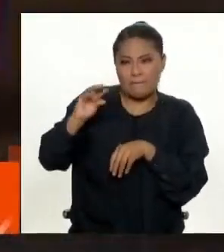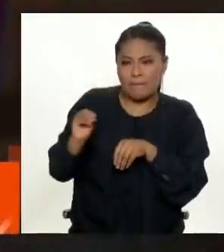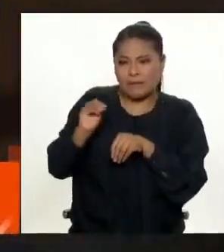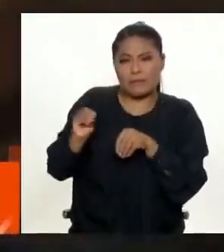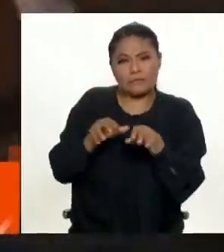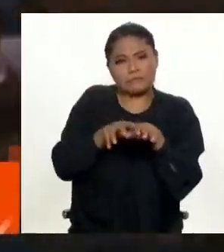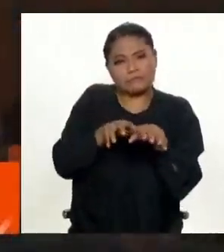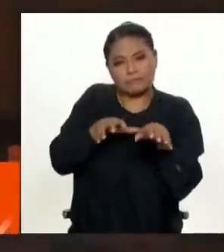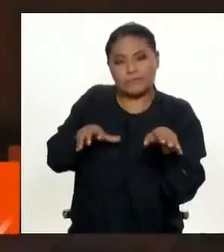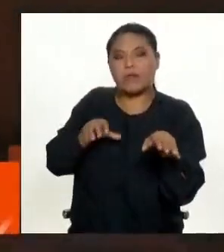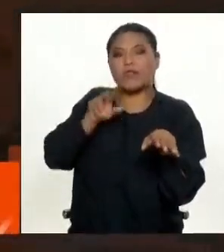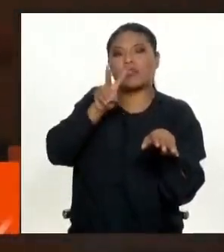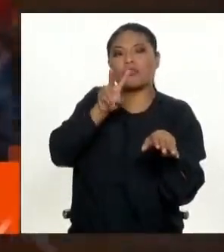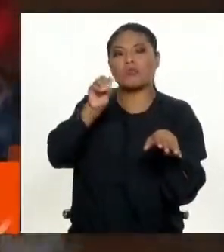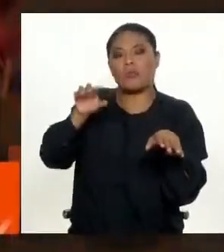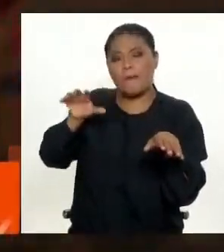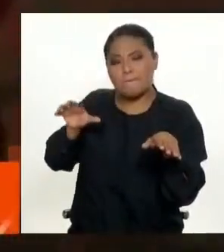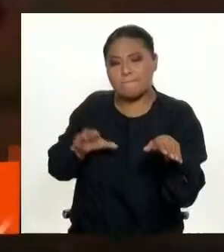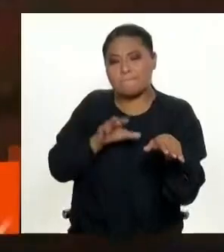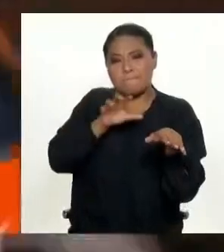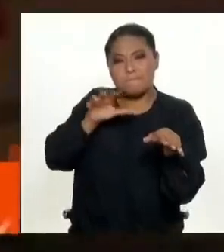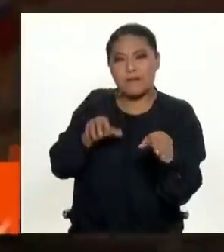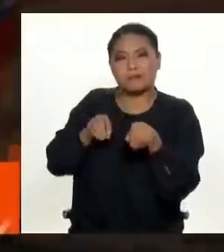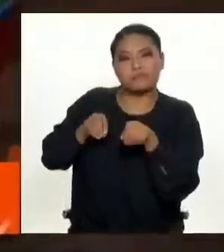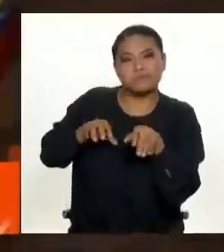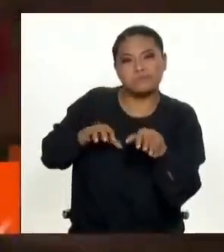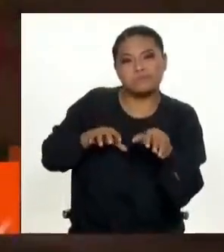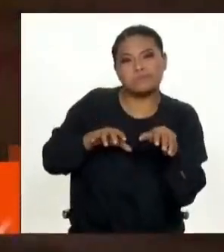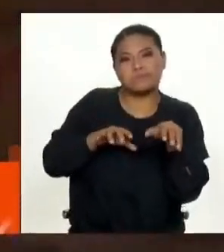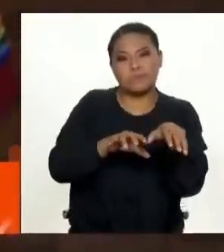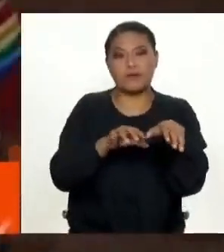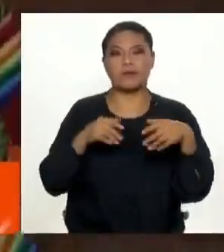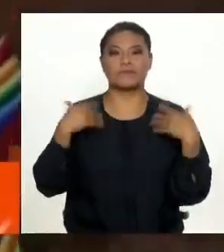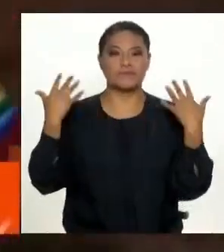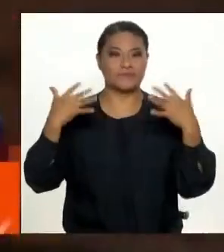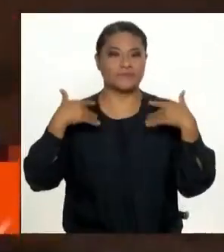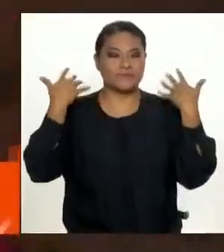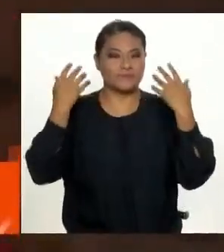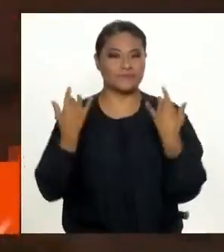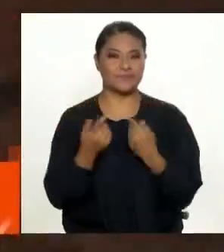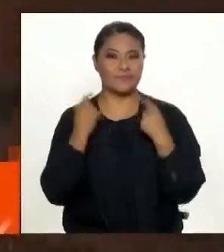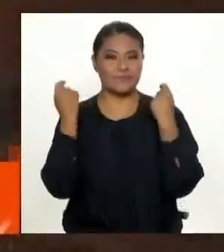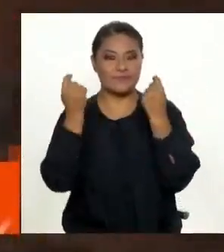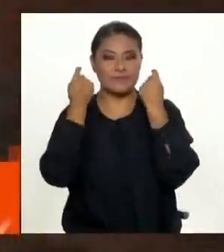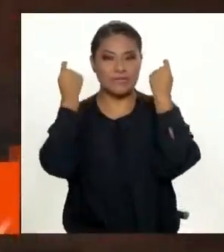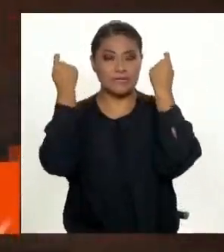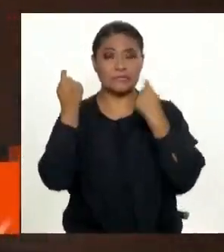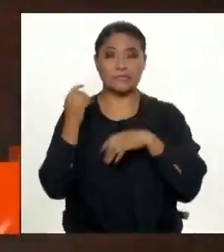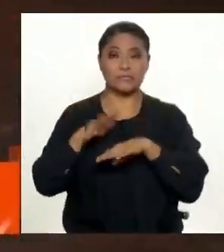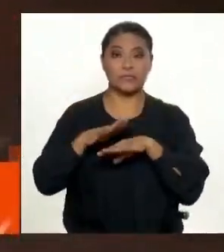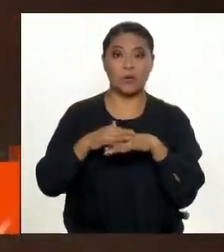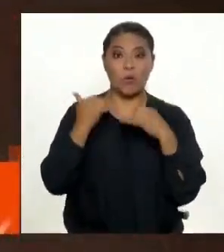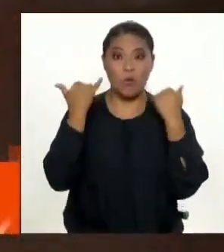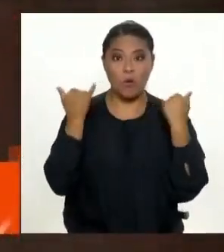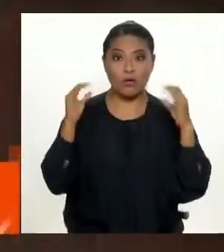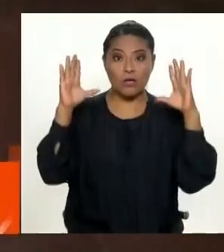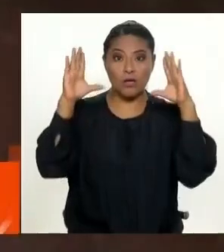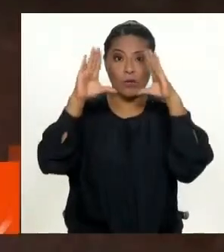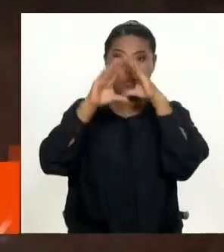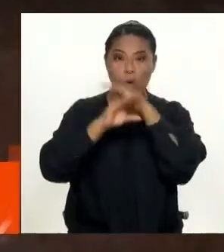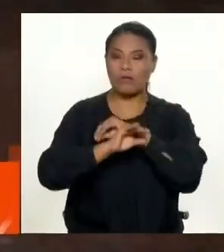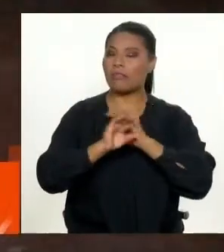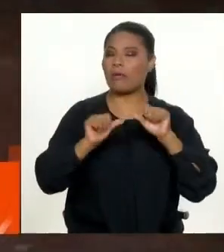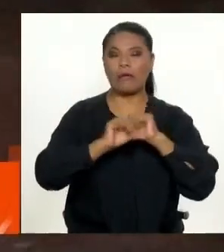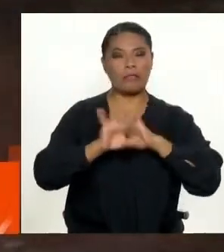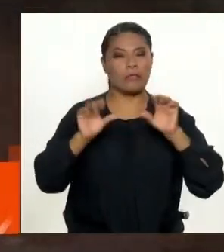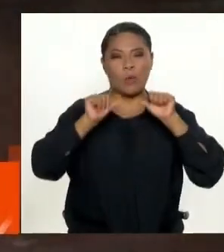haber bastante actividad, bastante movimiento, bastante alegría y fiesta porque nadie duerme. Van a llegar